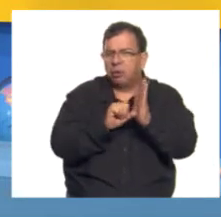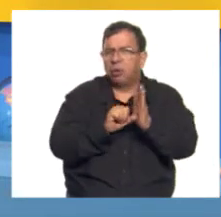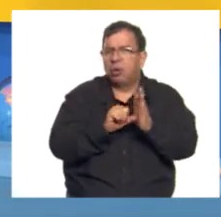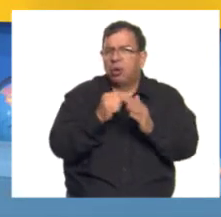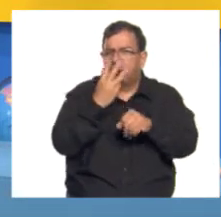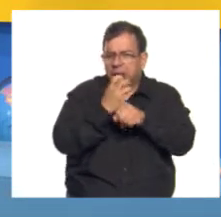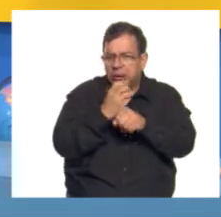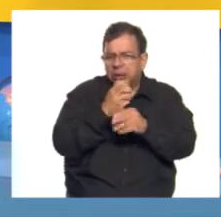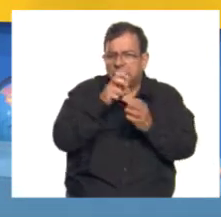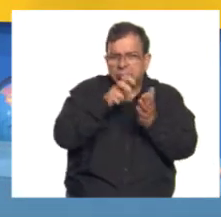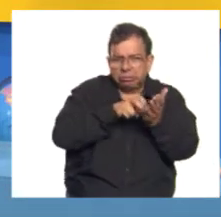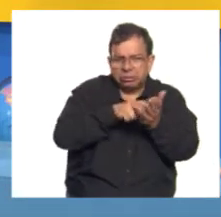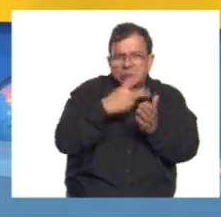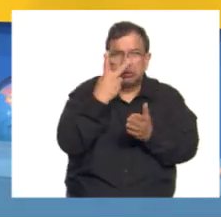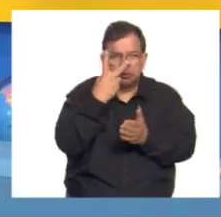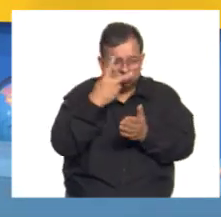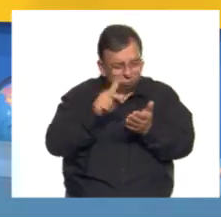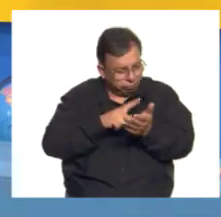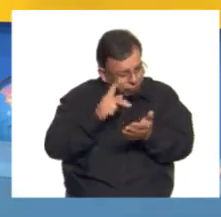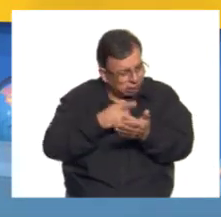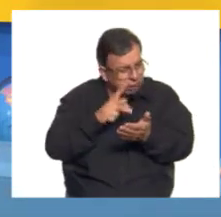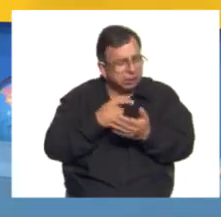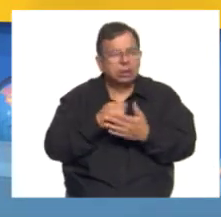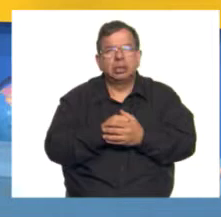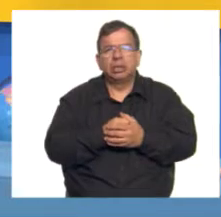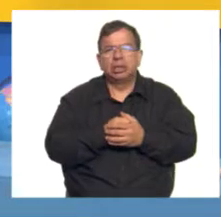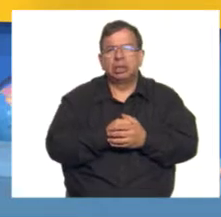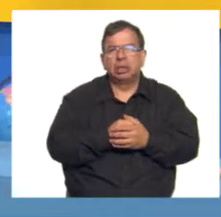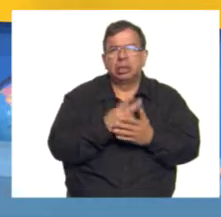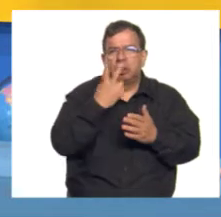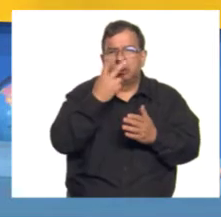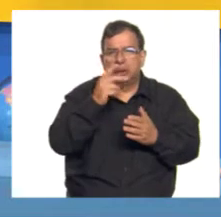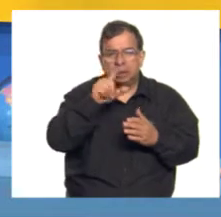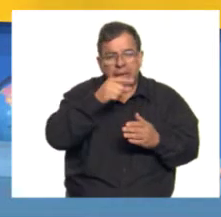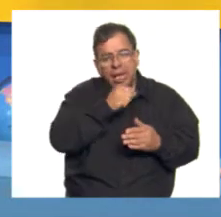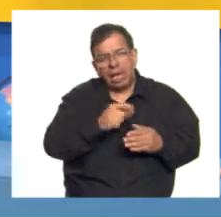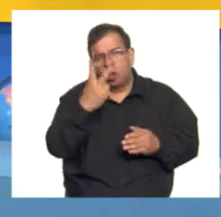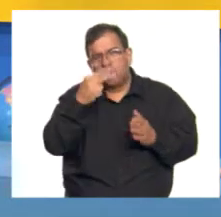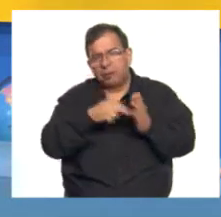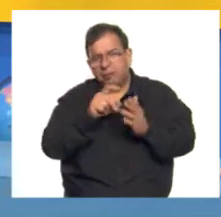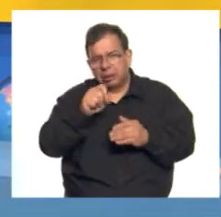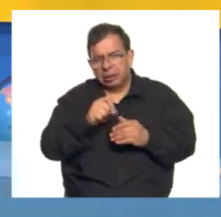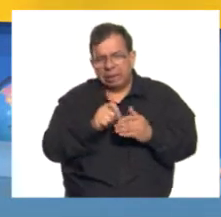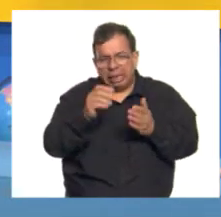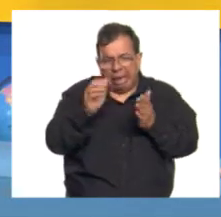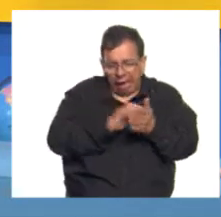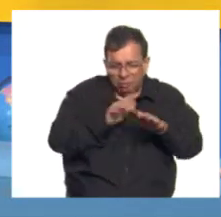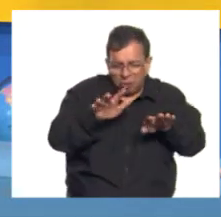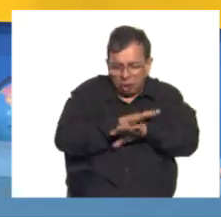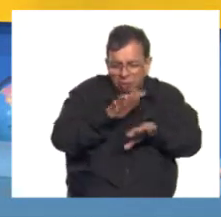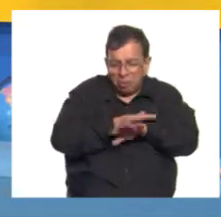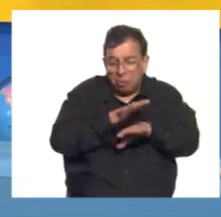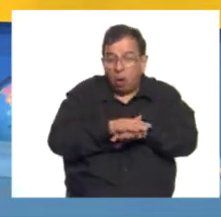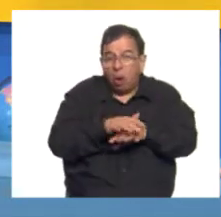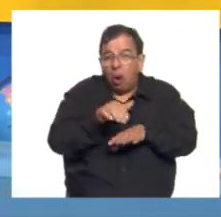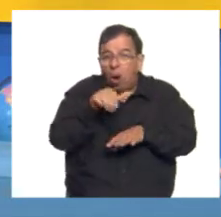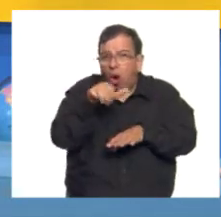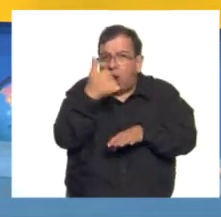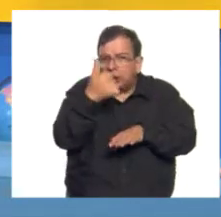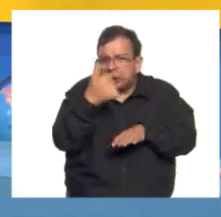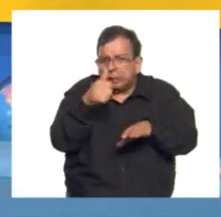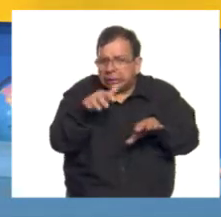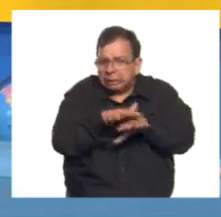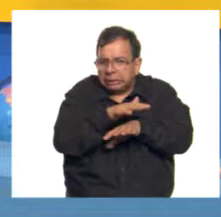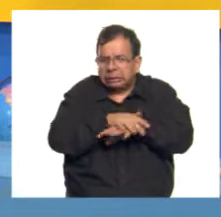veces. Y desde 1917 hasta el 2020, este ha sido reformado 11 veces. En la actualidad,